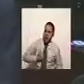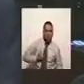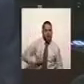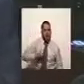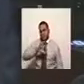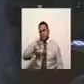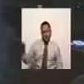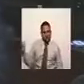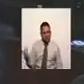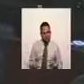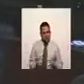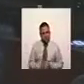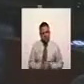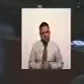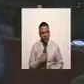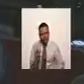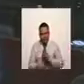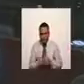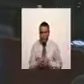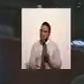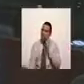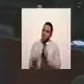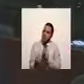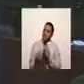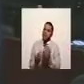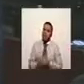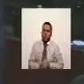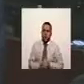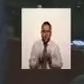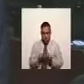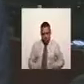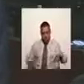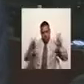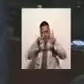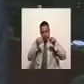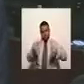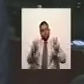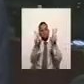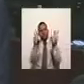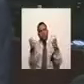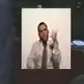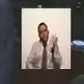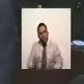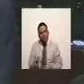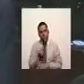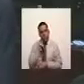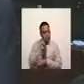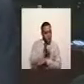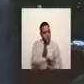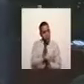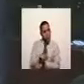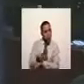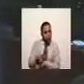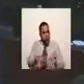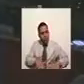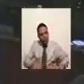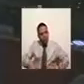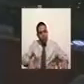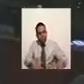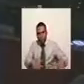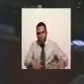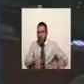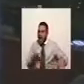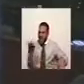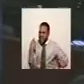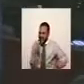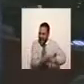acuerdos para que se haga responsable como delegado de la ONU del tema de la vigilancia de las zonas de